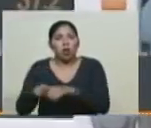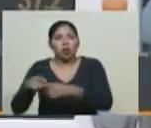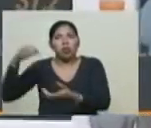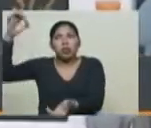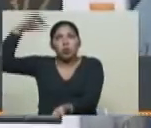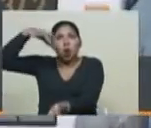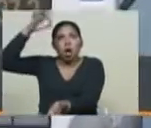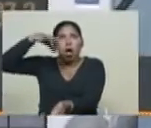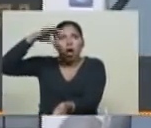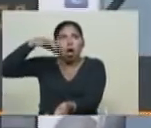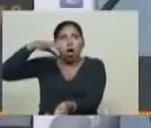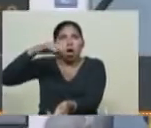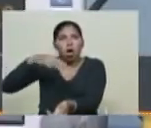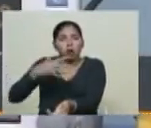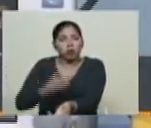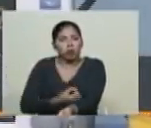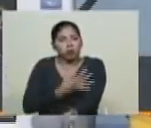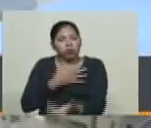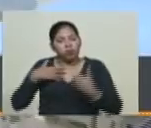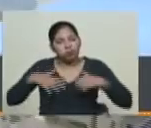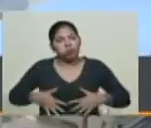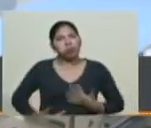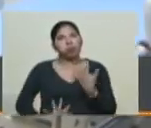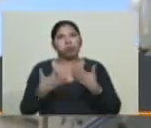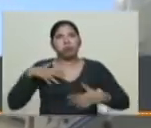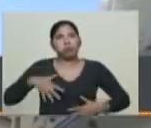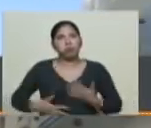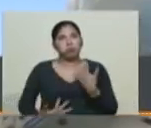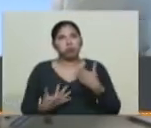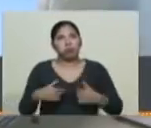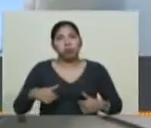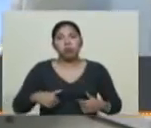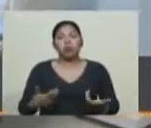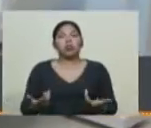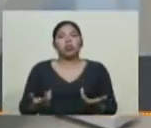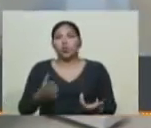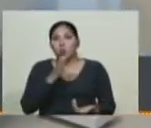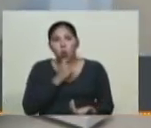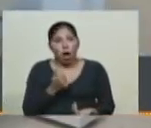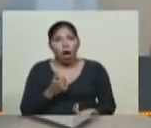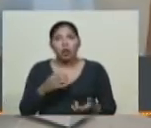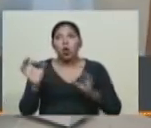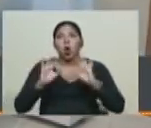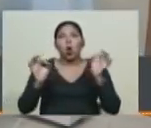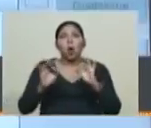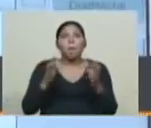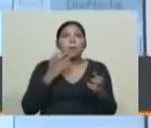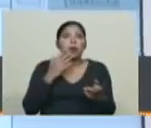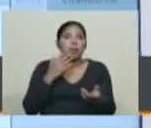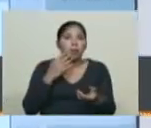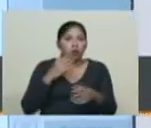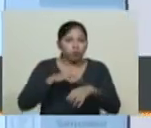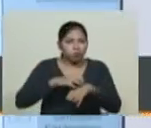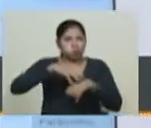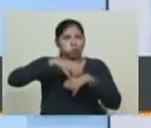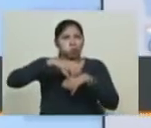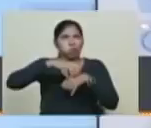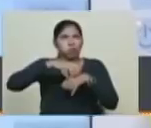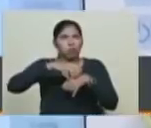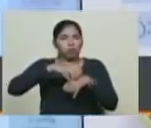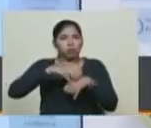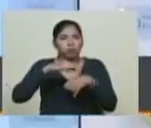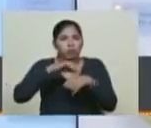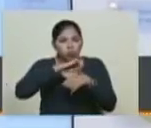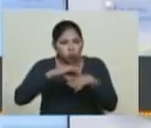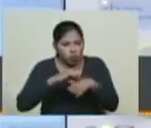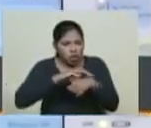curas, donde podemos atender que llegan los niños que hay que suturar o vienen con un acceso. Antes lo teníamos al fondo